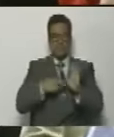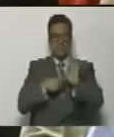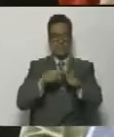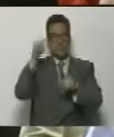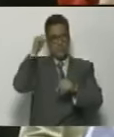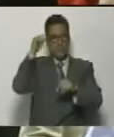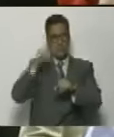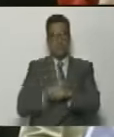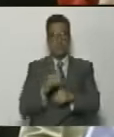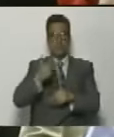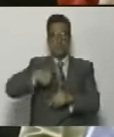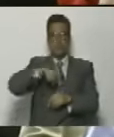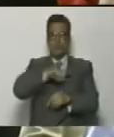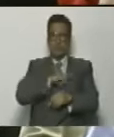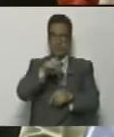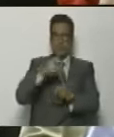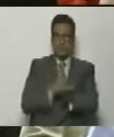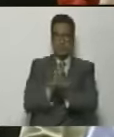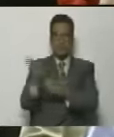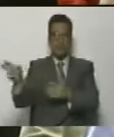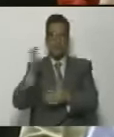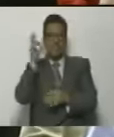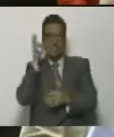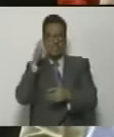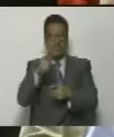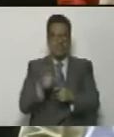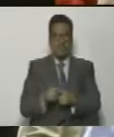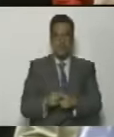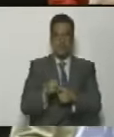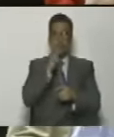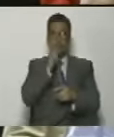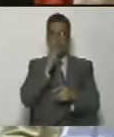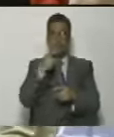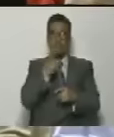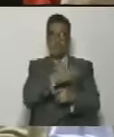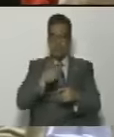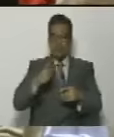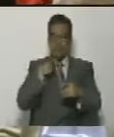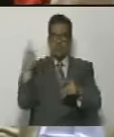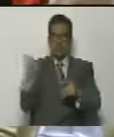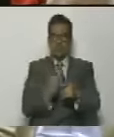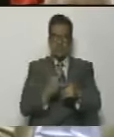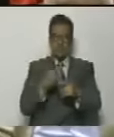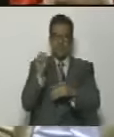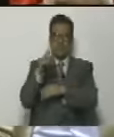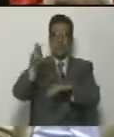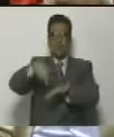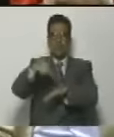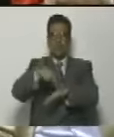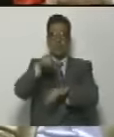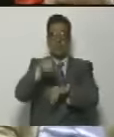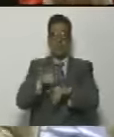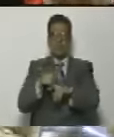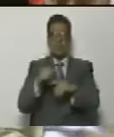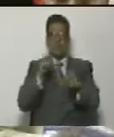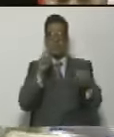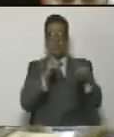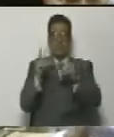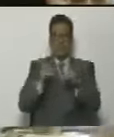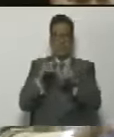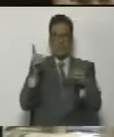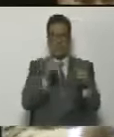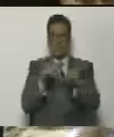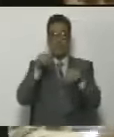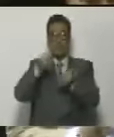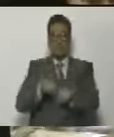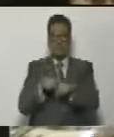fecha y nosotros seguiremos escuchando a quien tengamos que escuchar. Quien quiera diálogo, que venga a la Asamblea Nacional a debatir el